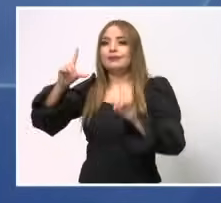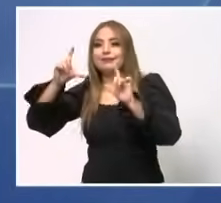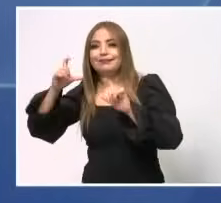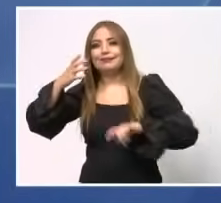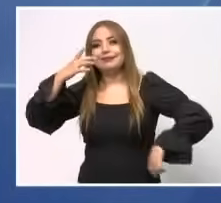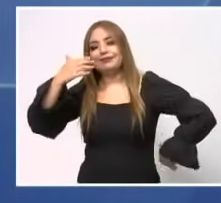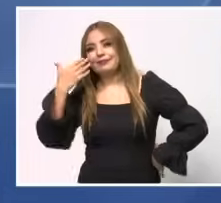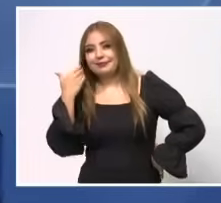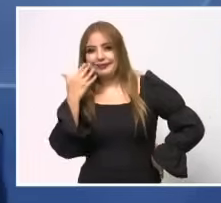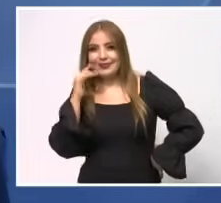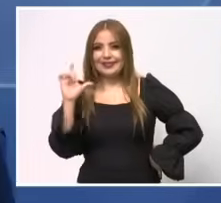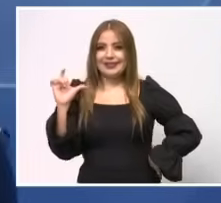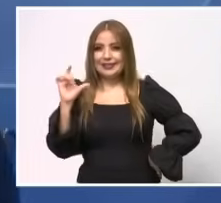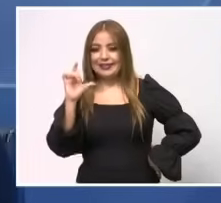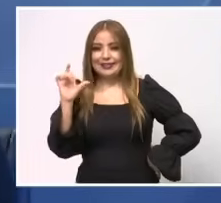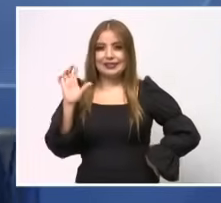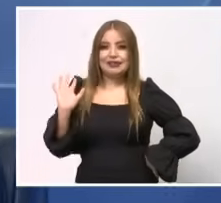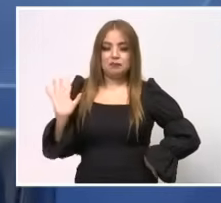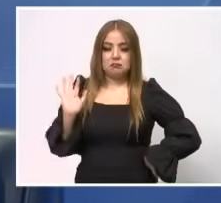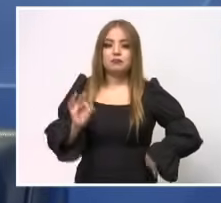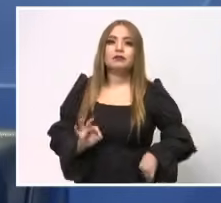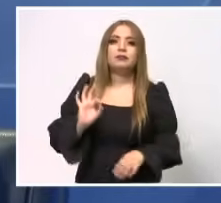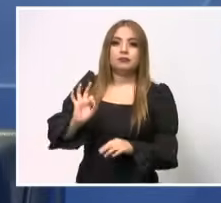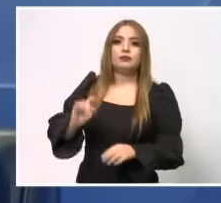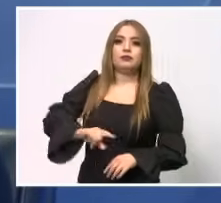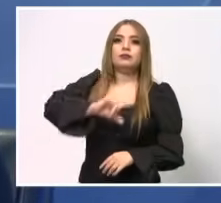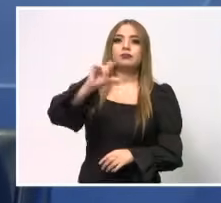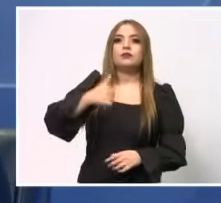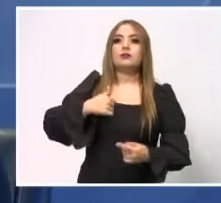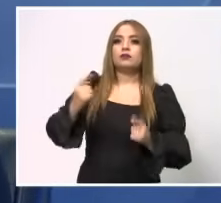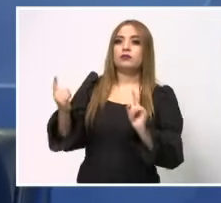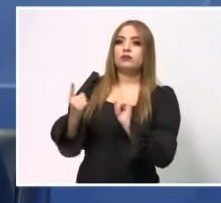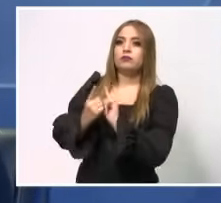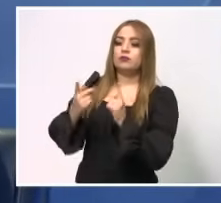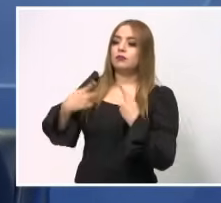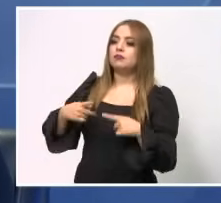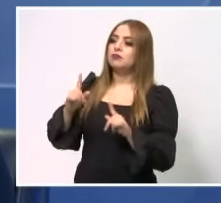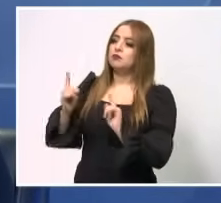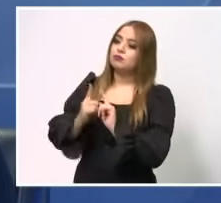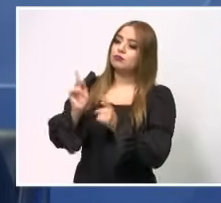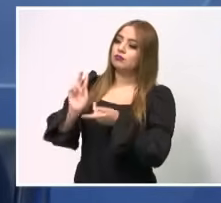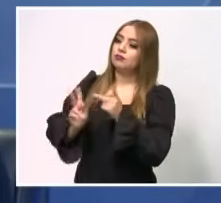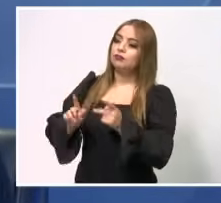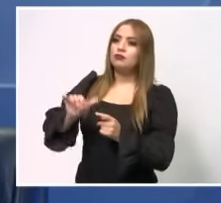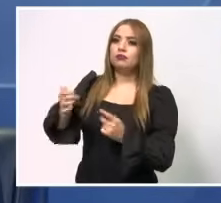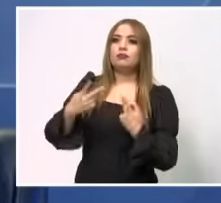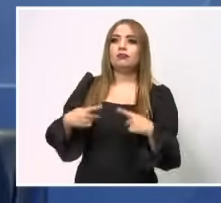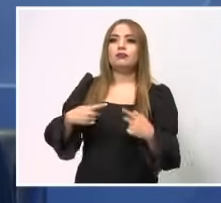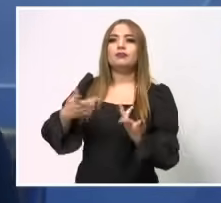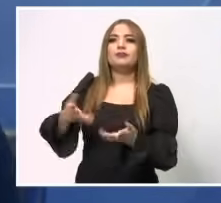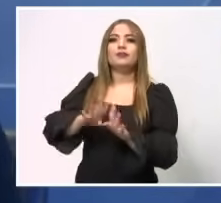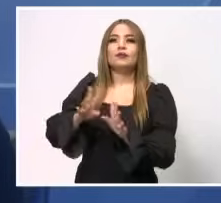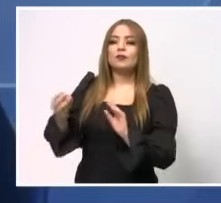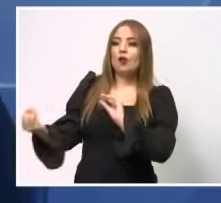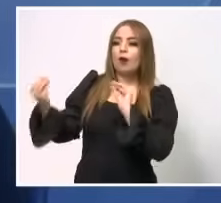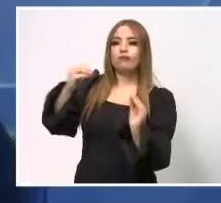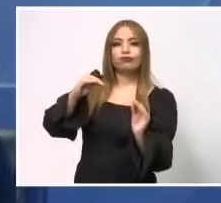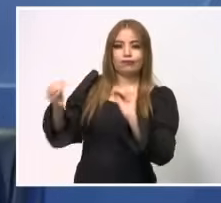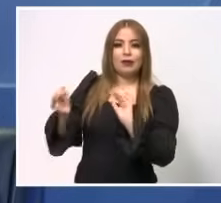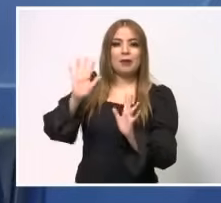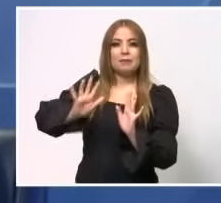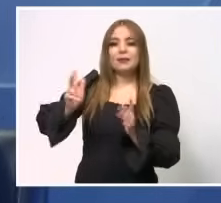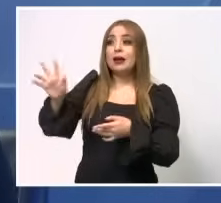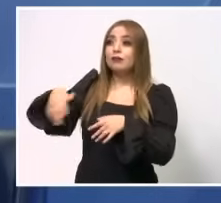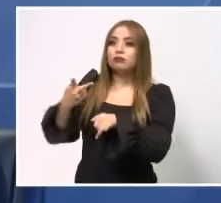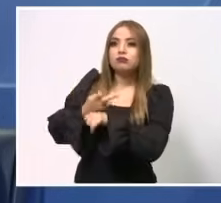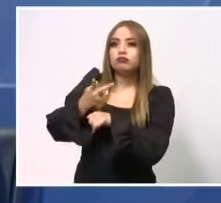personas que me pidieron incluso estaba platicando con una persona que no me pidió una foto pero me está estábamos como debatiendo que había sucedido en